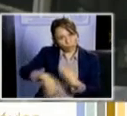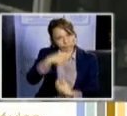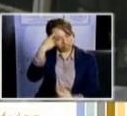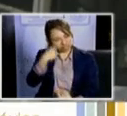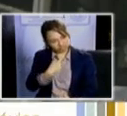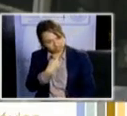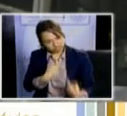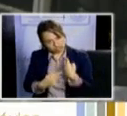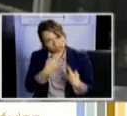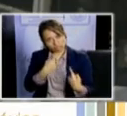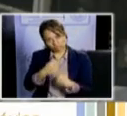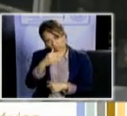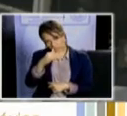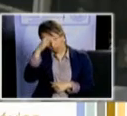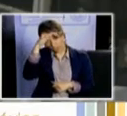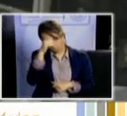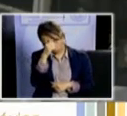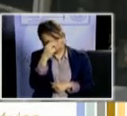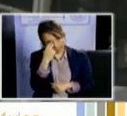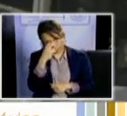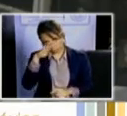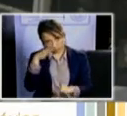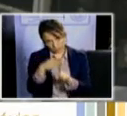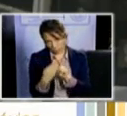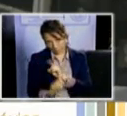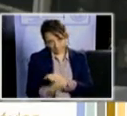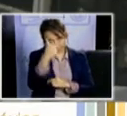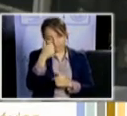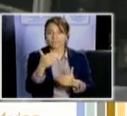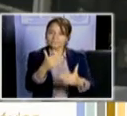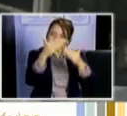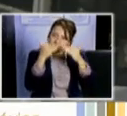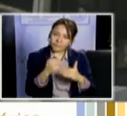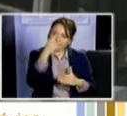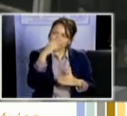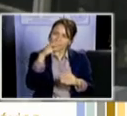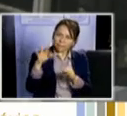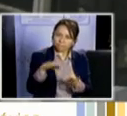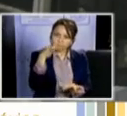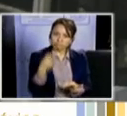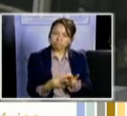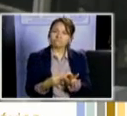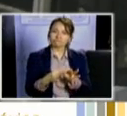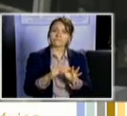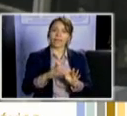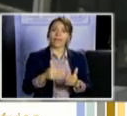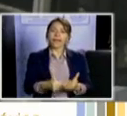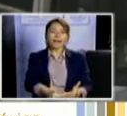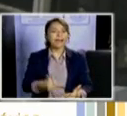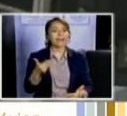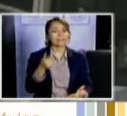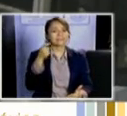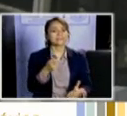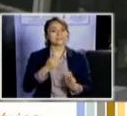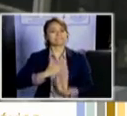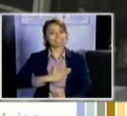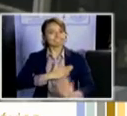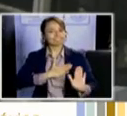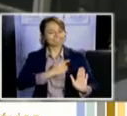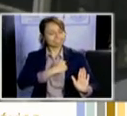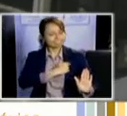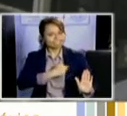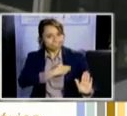Segundo, creo que el cumplimiento con el financiamiento del Fondo Verde es el cumplimiento de una promesa y por lo tanto la generación del